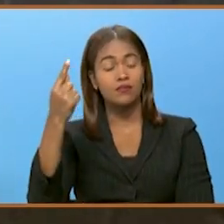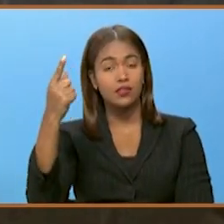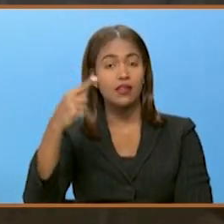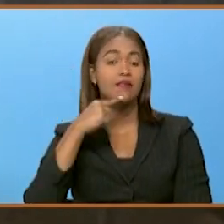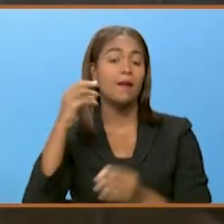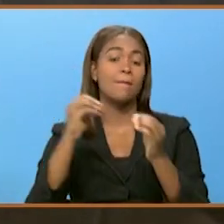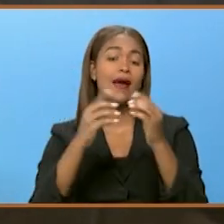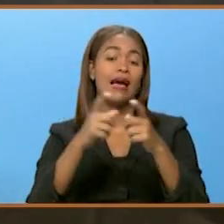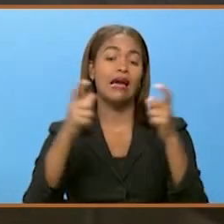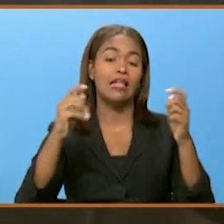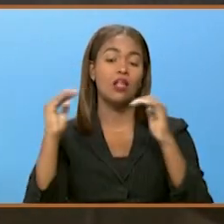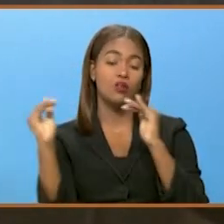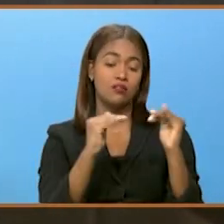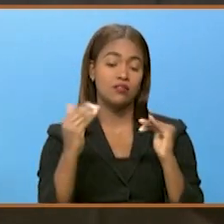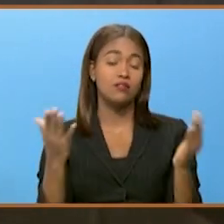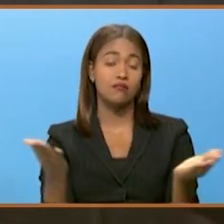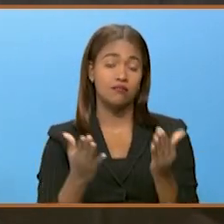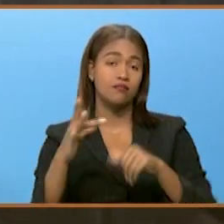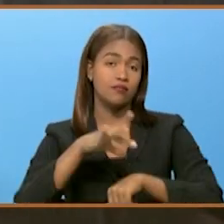más grande que la justicia de aquí.